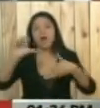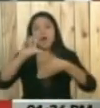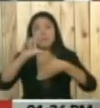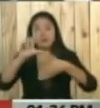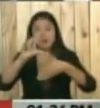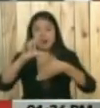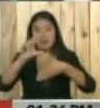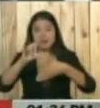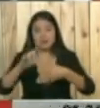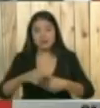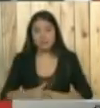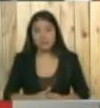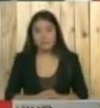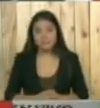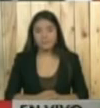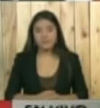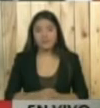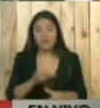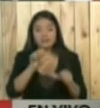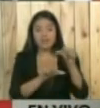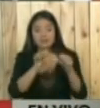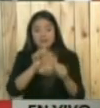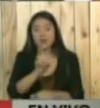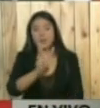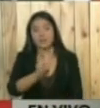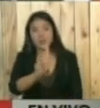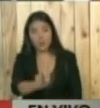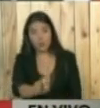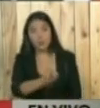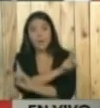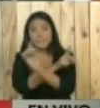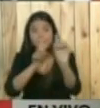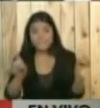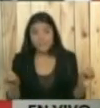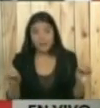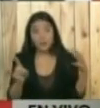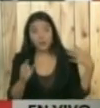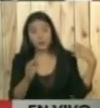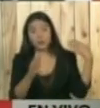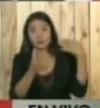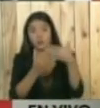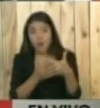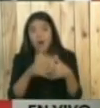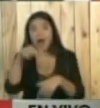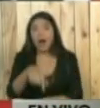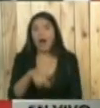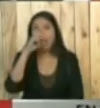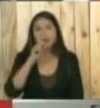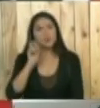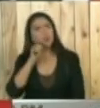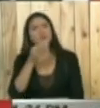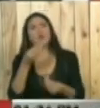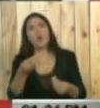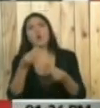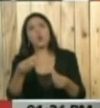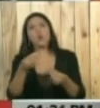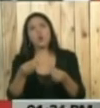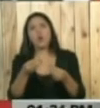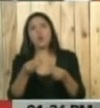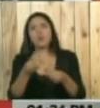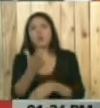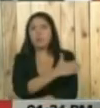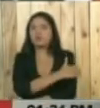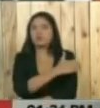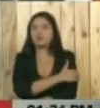Latina de inicio del siglo XXI. Pero en los últimos años hemos visto cómo la derecha nacional e